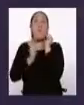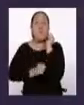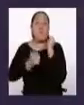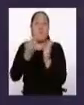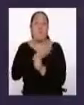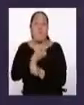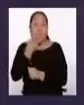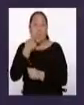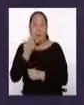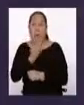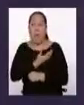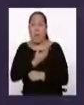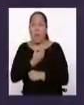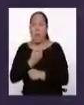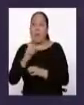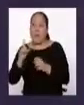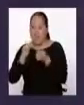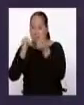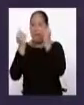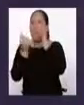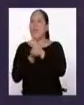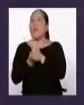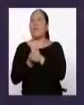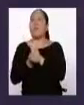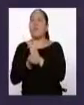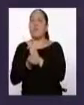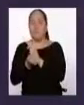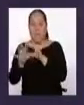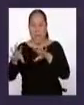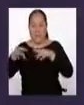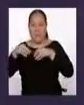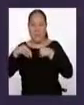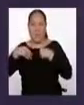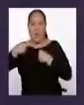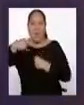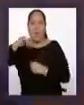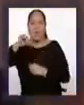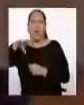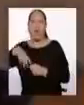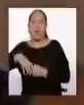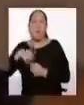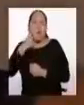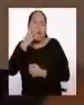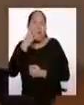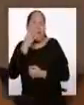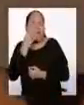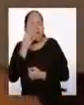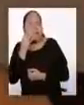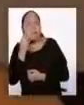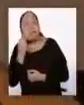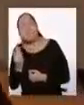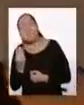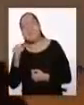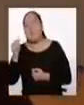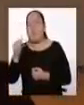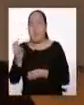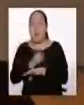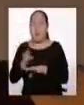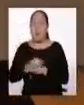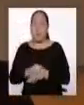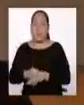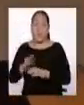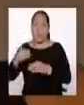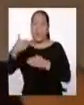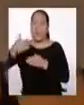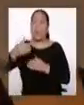adoptados, y junto con mi hermano empezamos a enamorarnos de la música, hasta que llega el punto en donde mi mamá agarra y